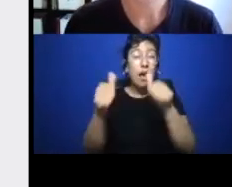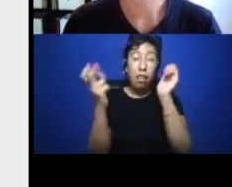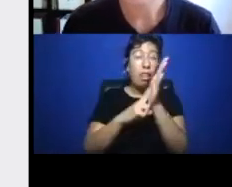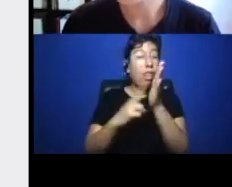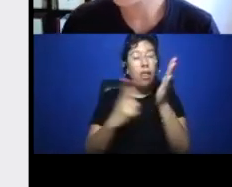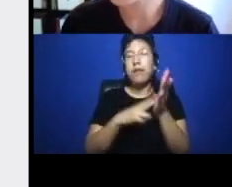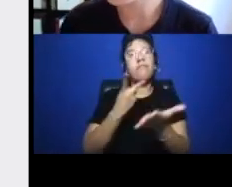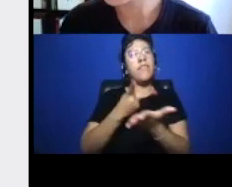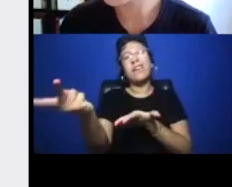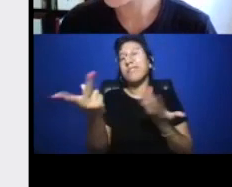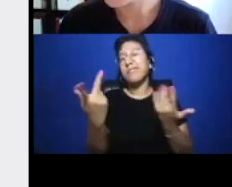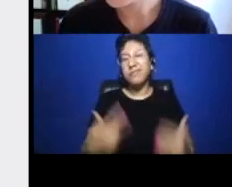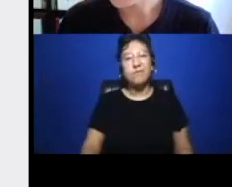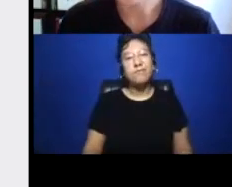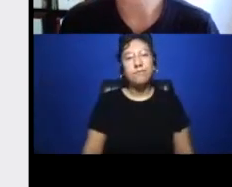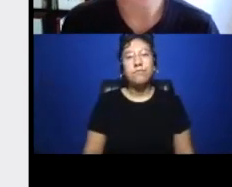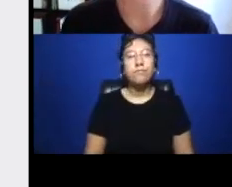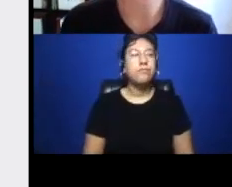ha fallado.